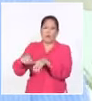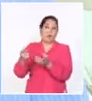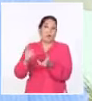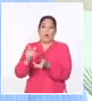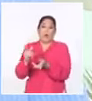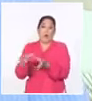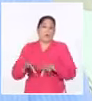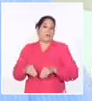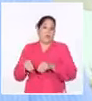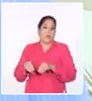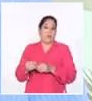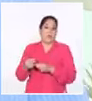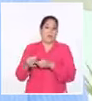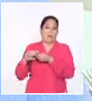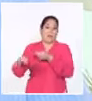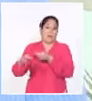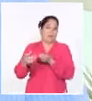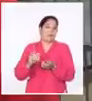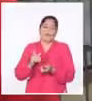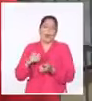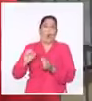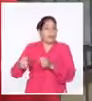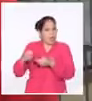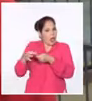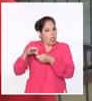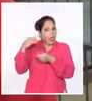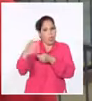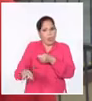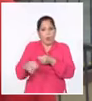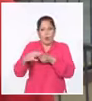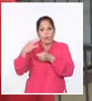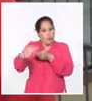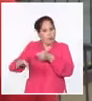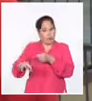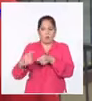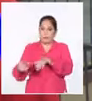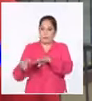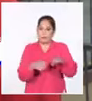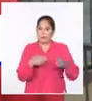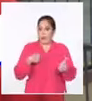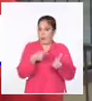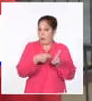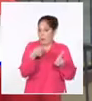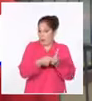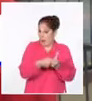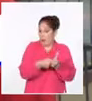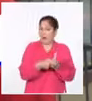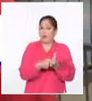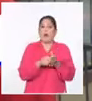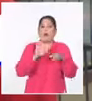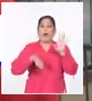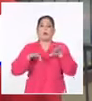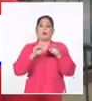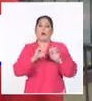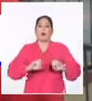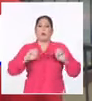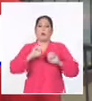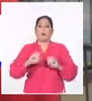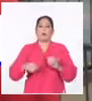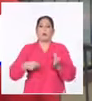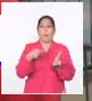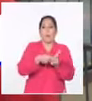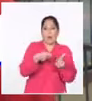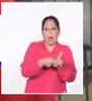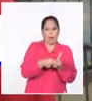estatales, no la aceptan el proceso este de transferencia. Hoy se habla del pago, por ejemplo, de la cuota de determinadas organizaciones a través de